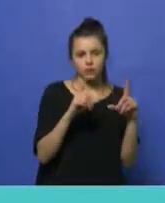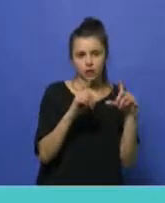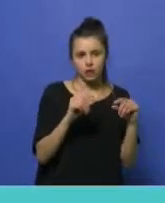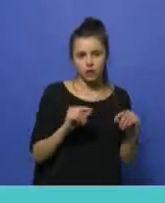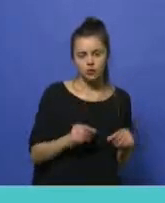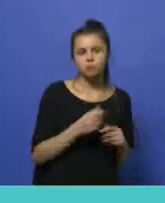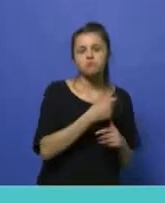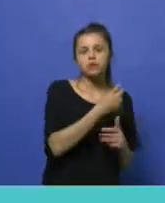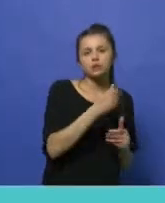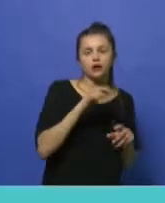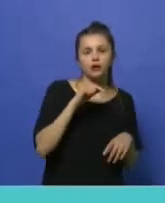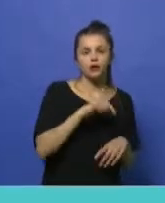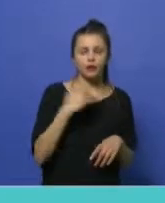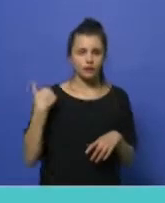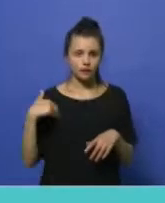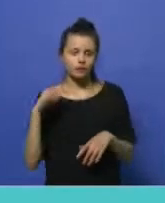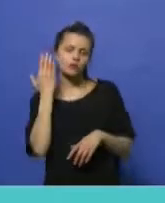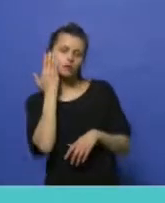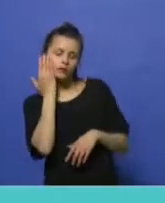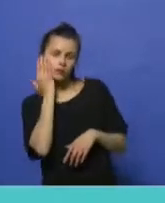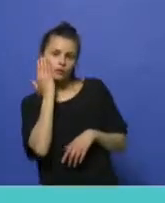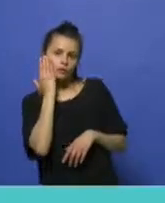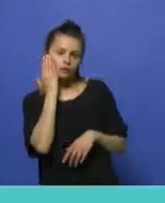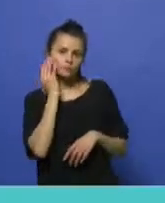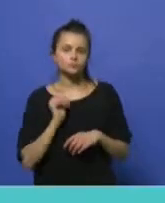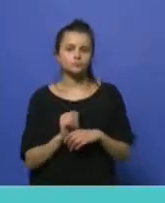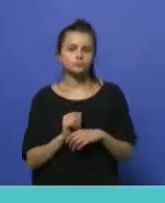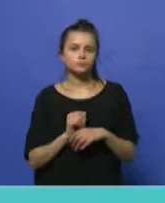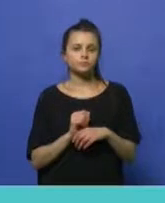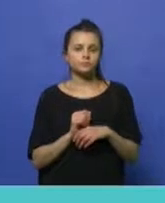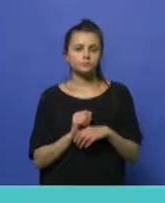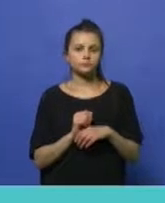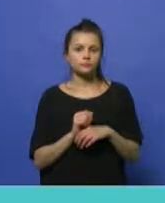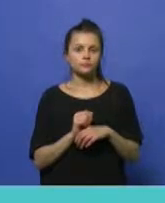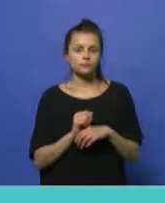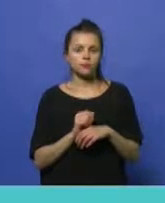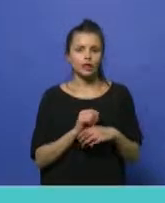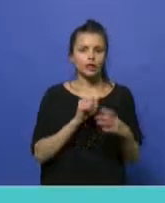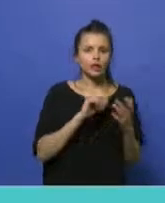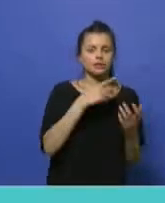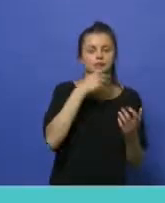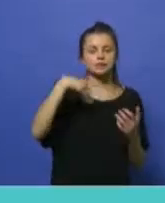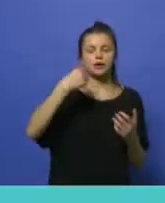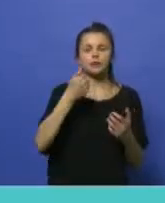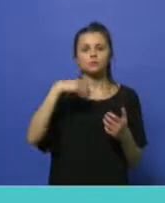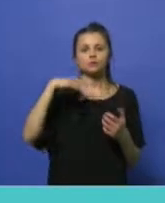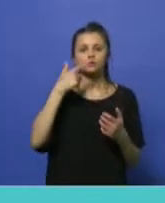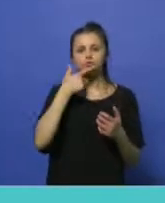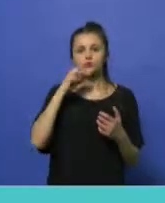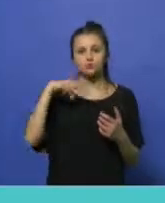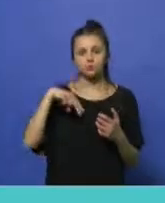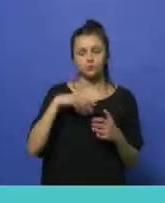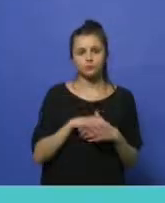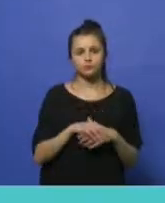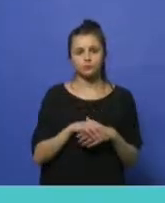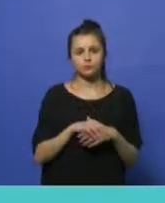los precios en Argentina y en Estados Unidos, que es la referencia. Vemos allí el último Samsung, el Galaxy S9, en Estados Unidos